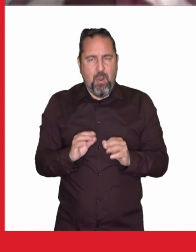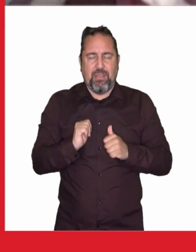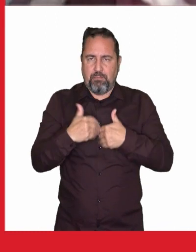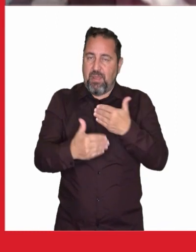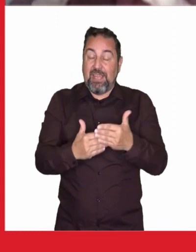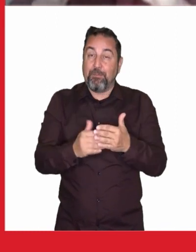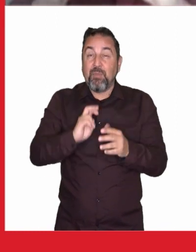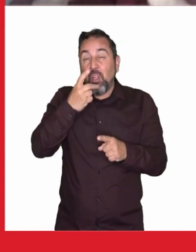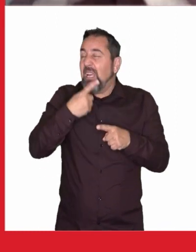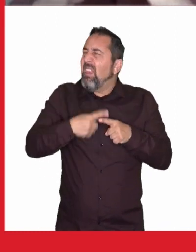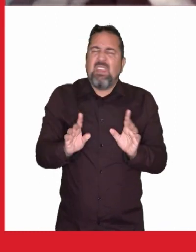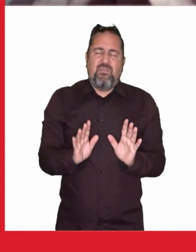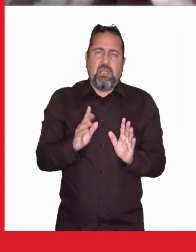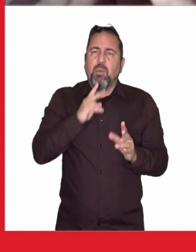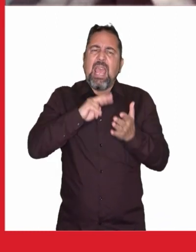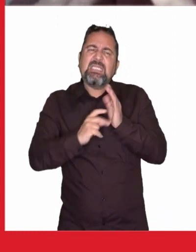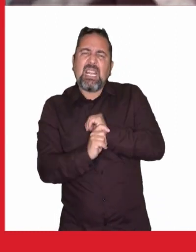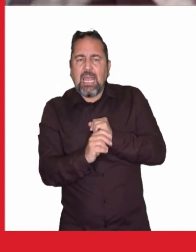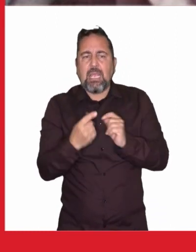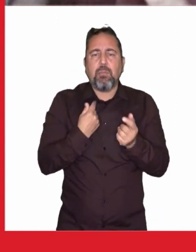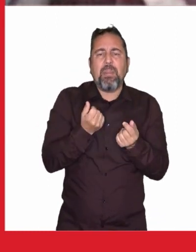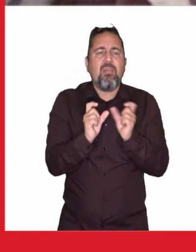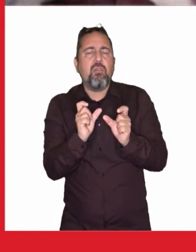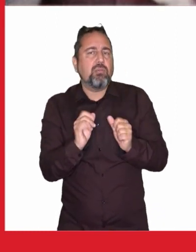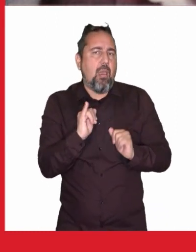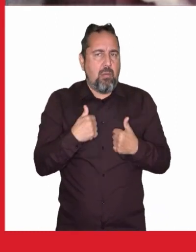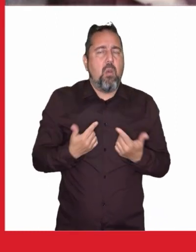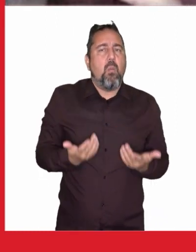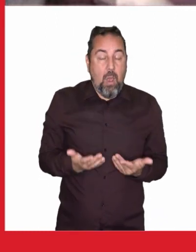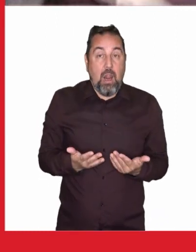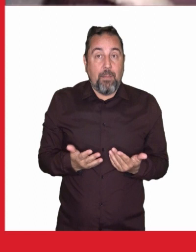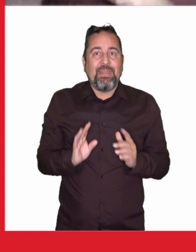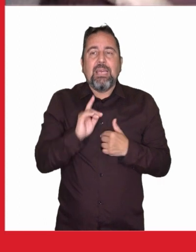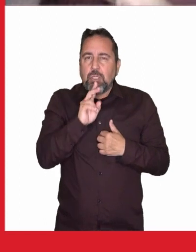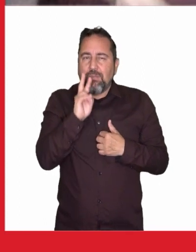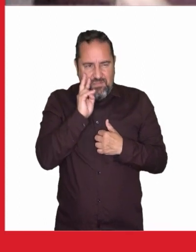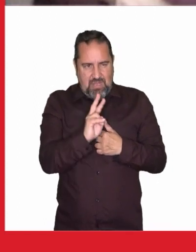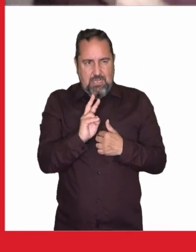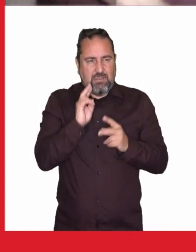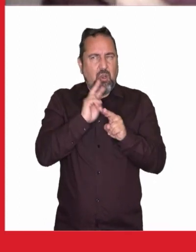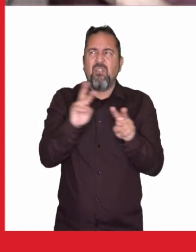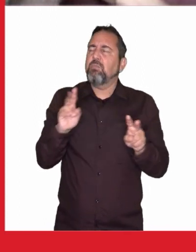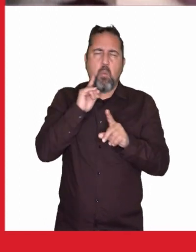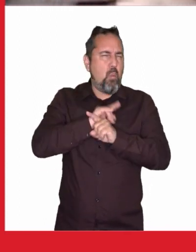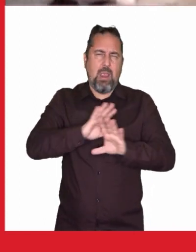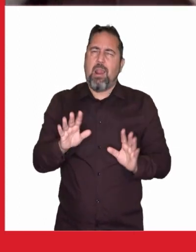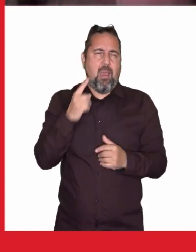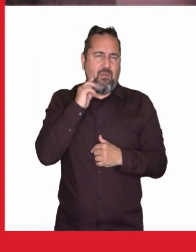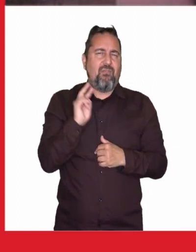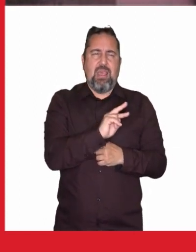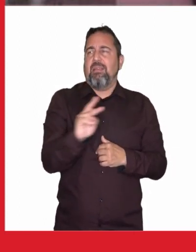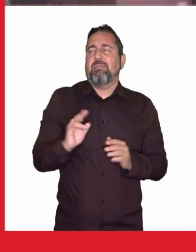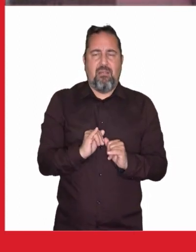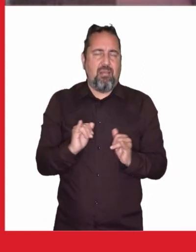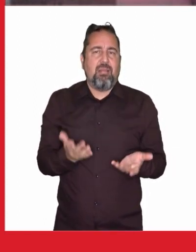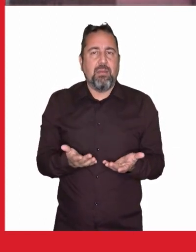empezar a fijar precios, ¿vale? Y otra cosa diferente es qué estrategia de precios tengo, ¿vale? Y aquí sí que